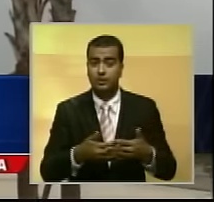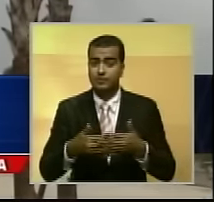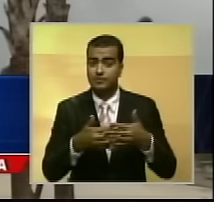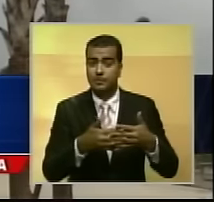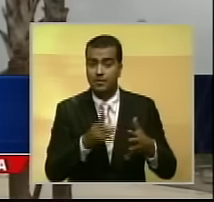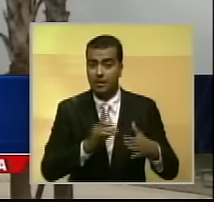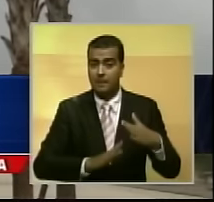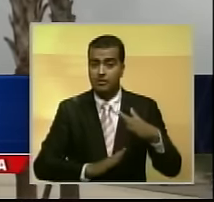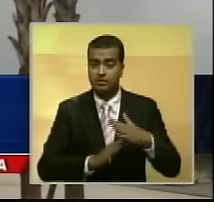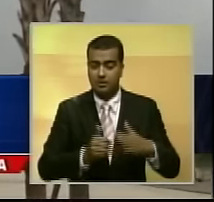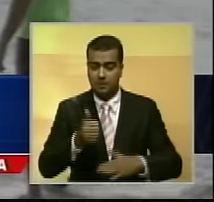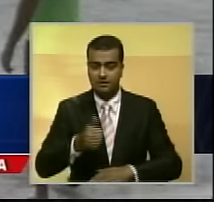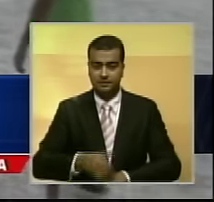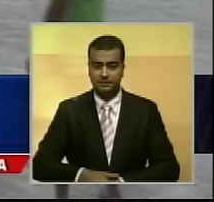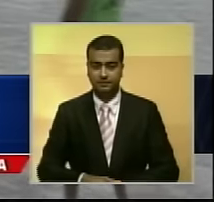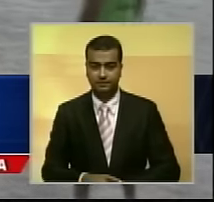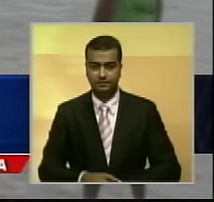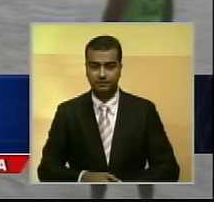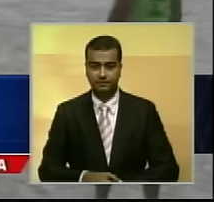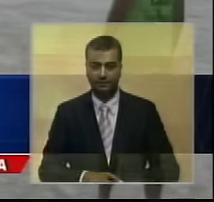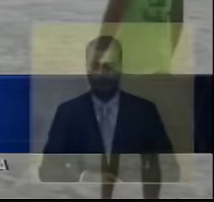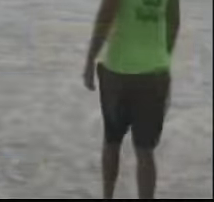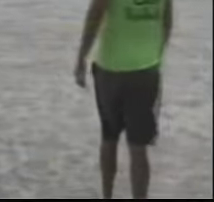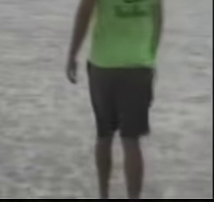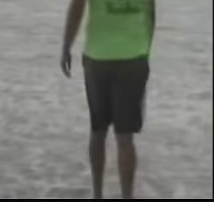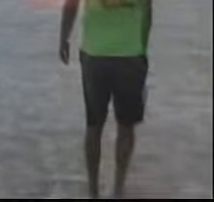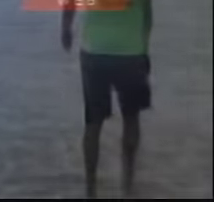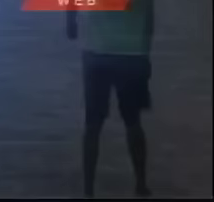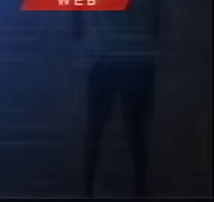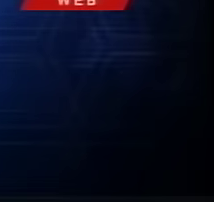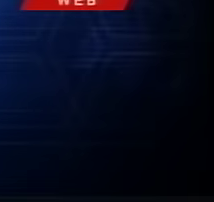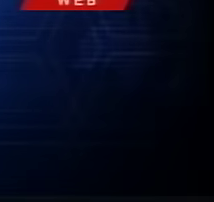Los detalles al regreso.